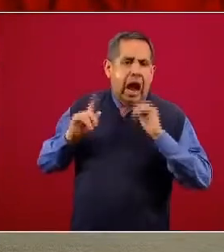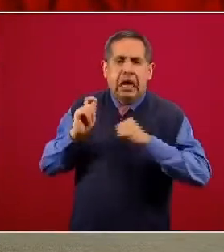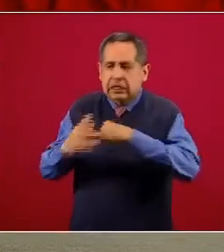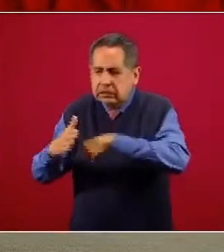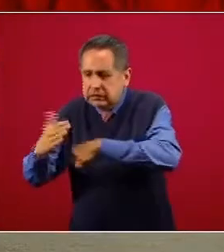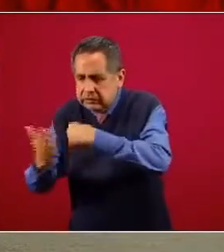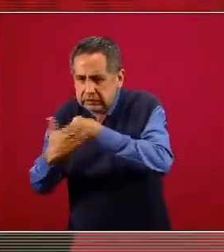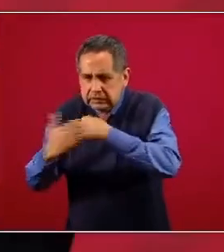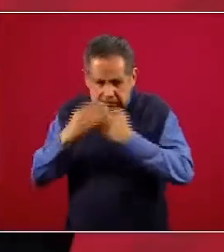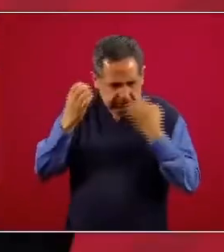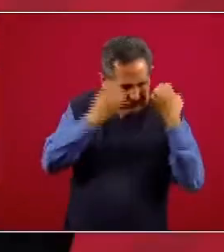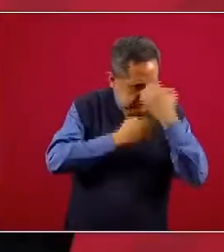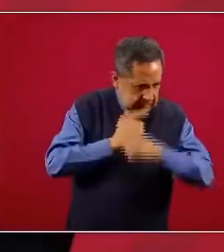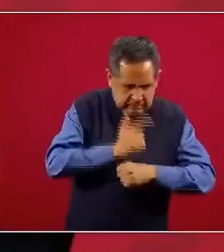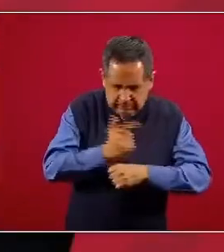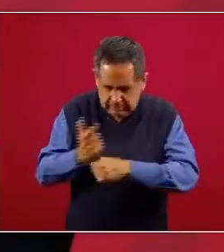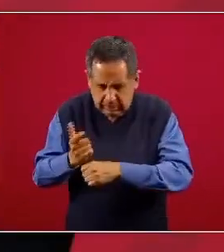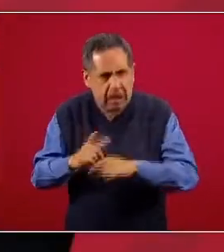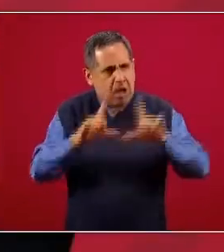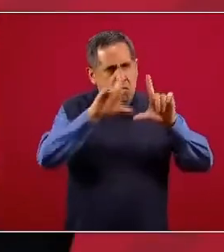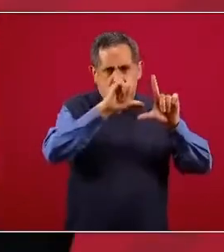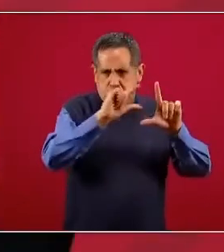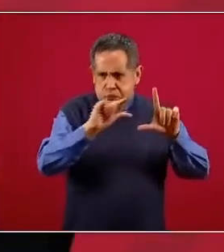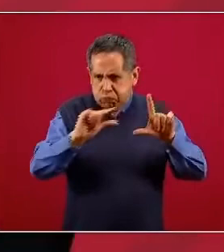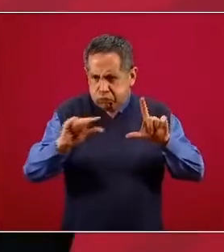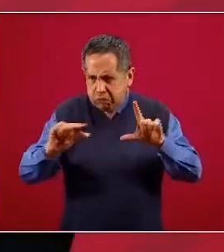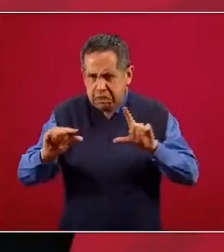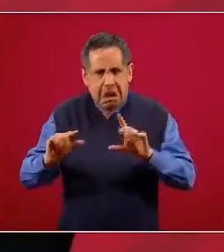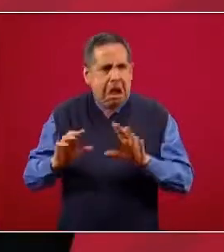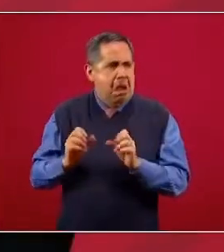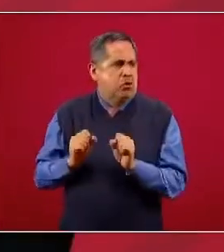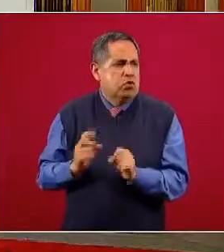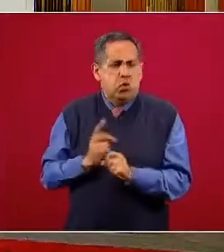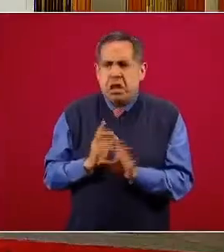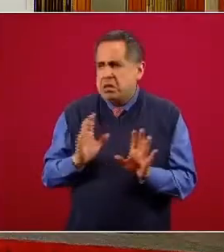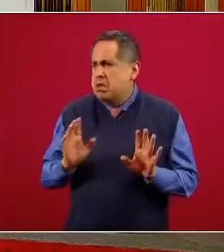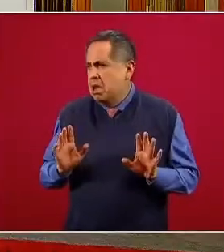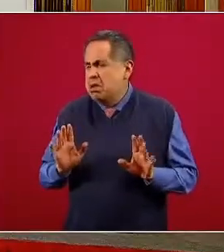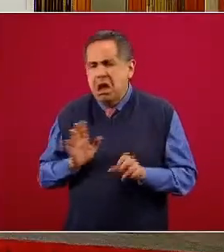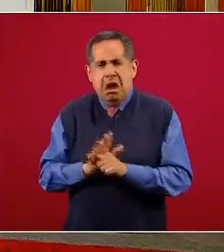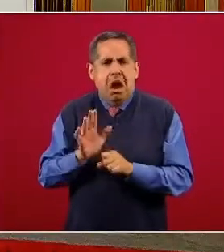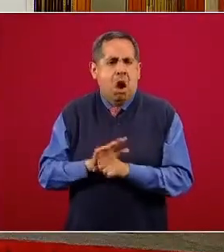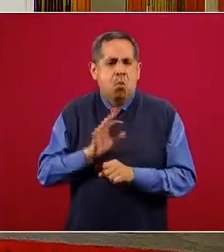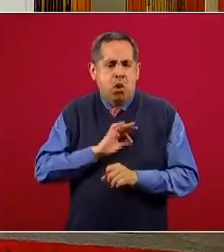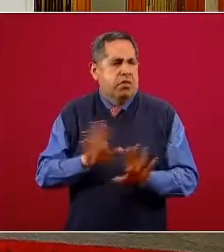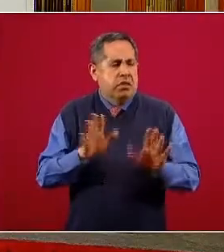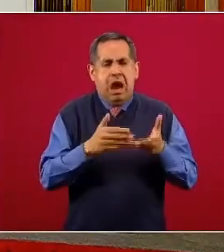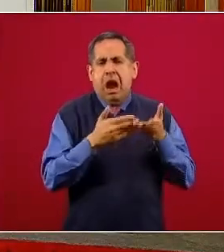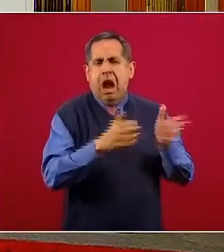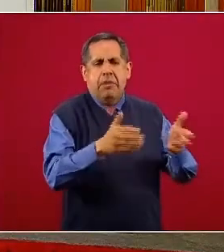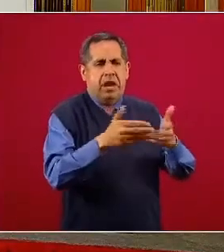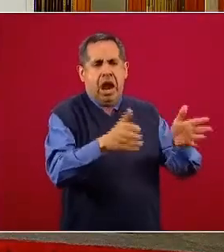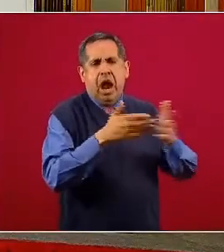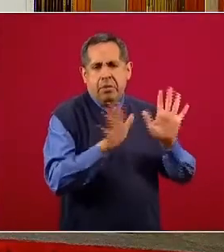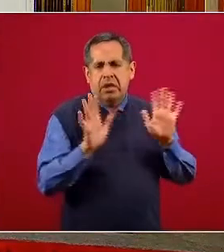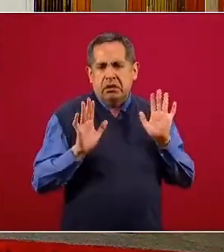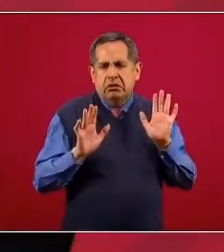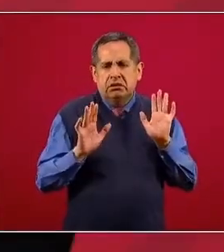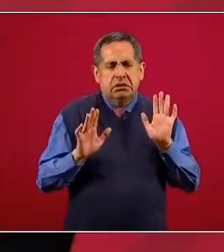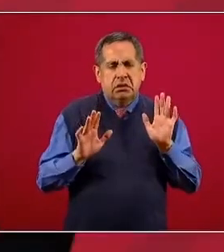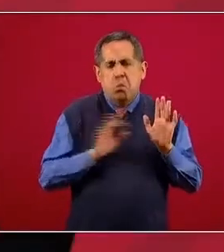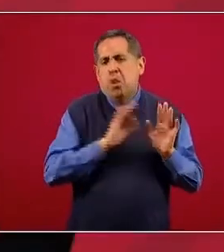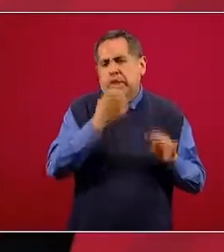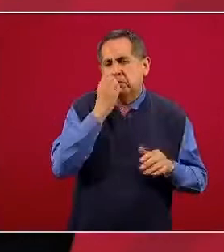riesgo epidémico han descendido a niveles de seguridad que nos permiten decir podemos reabrir el Sistema Nacional